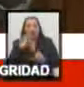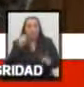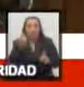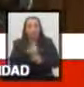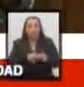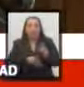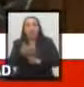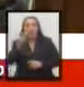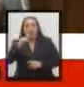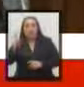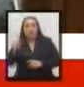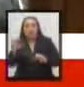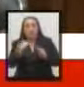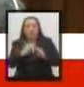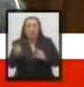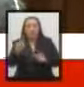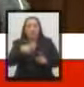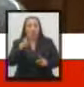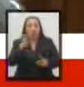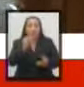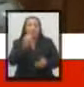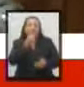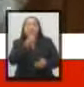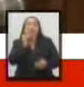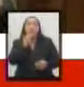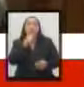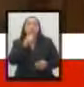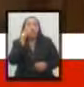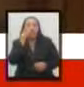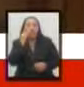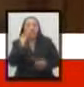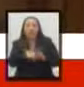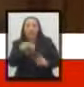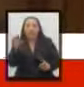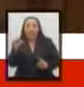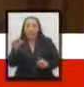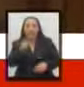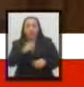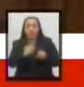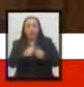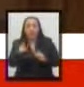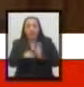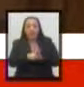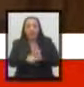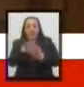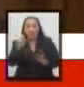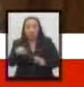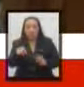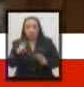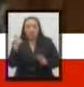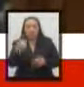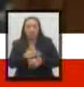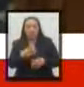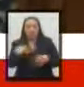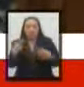y lo denuncia, llega a la casa, el señor le da 4 besos y la mujer es tan tonta que retira la denuncia. Con esta ley quitamos eso y es la única manera